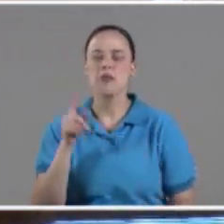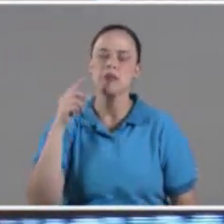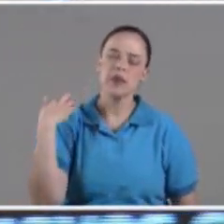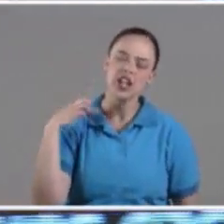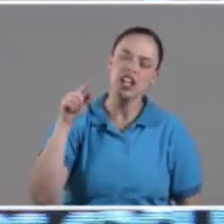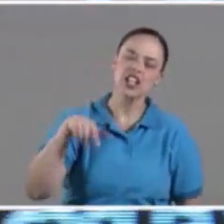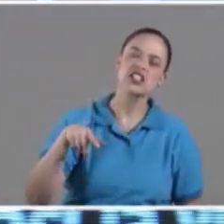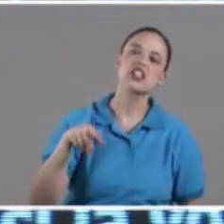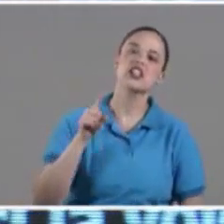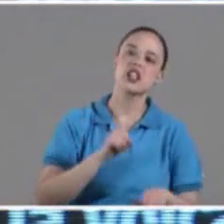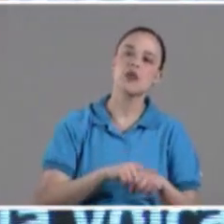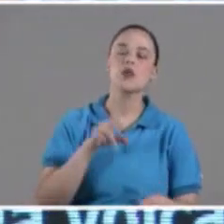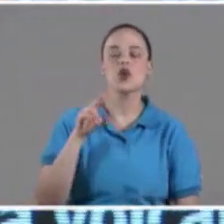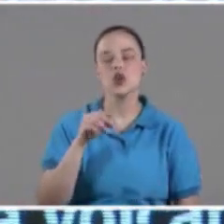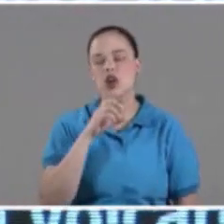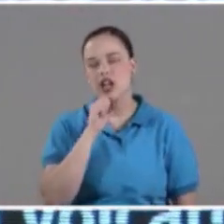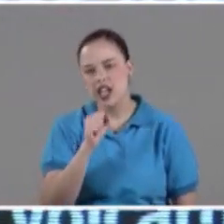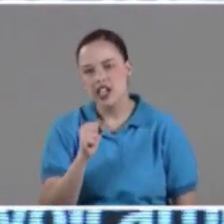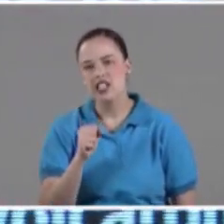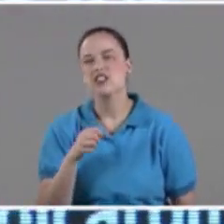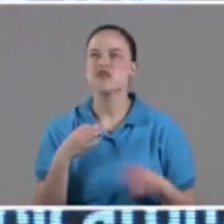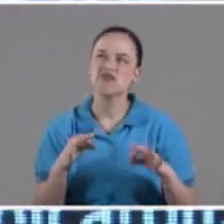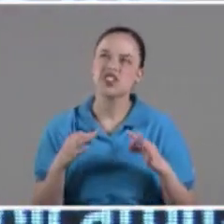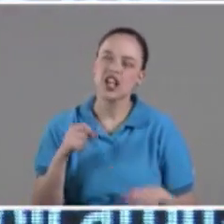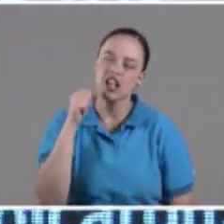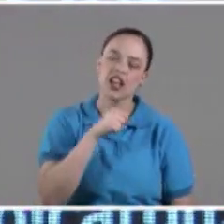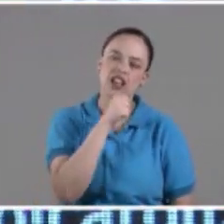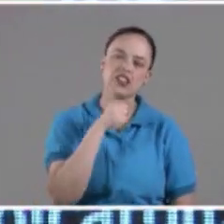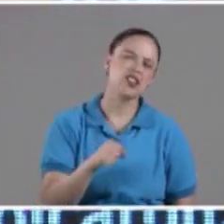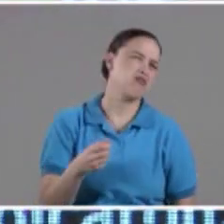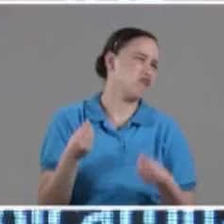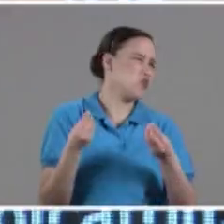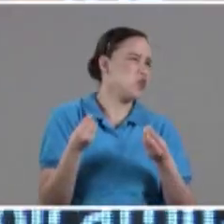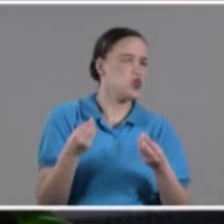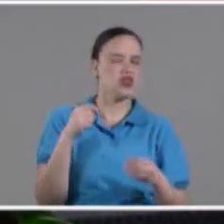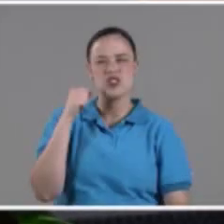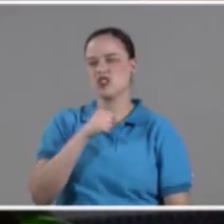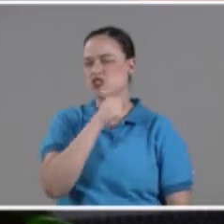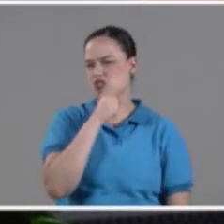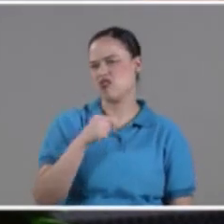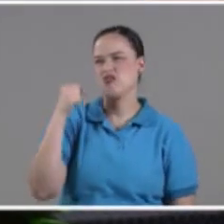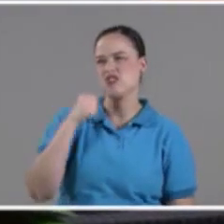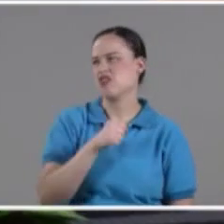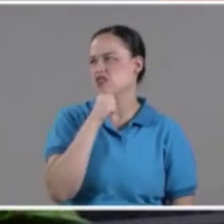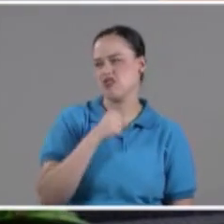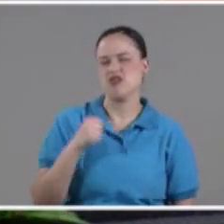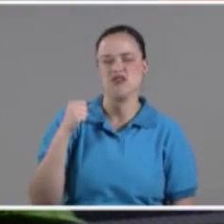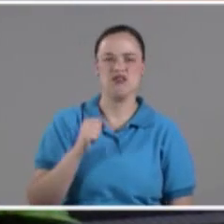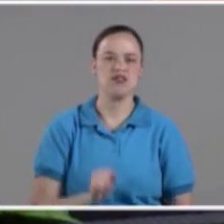se trata de cantar cien mil himnos que parezcan saranda